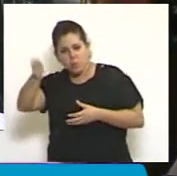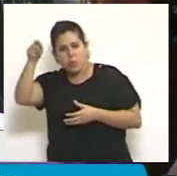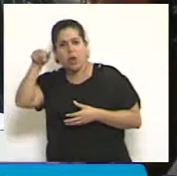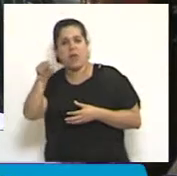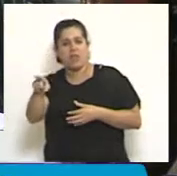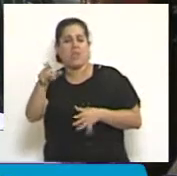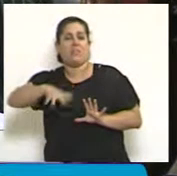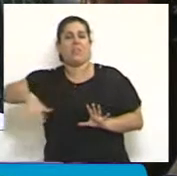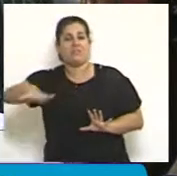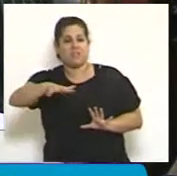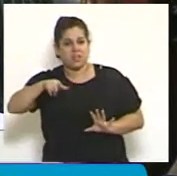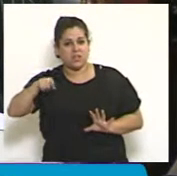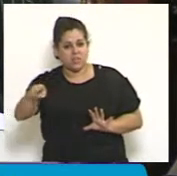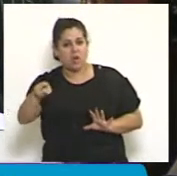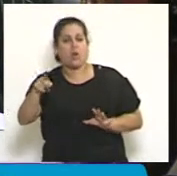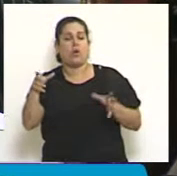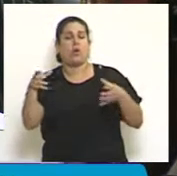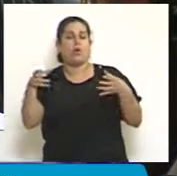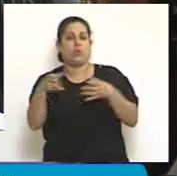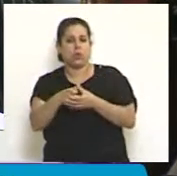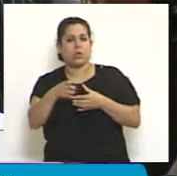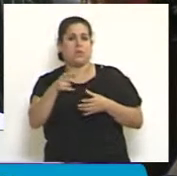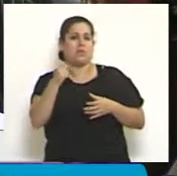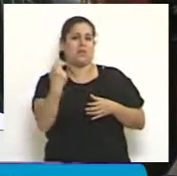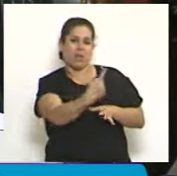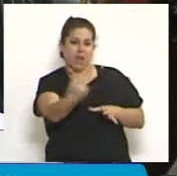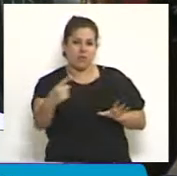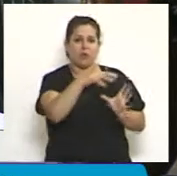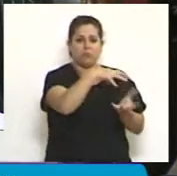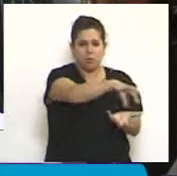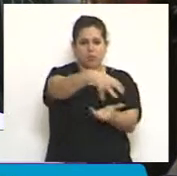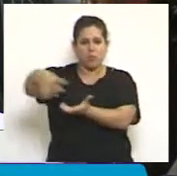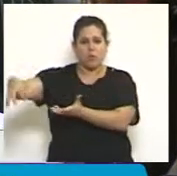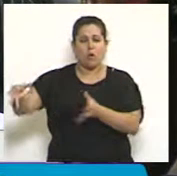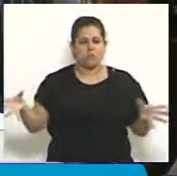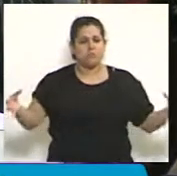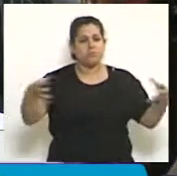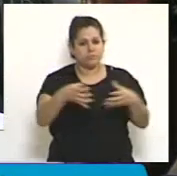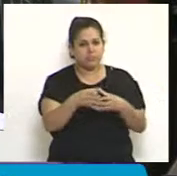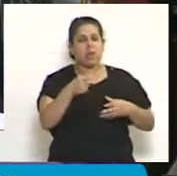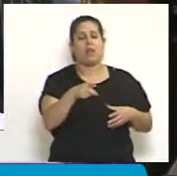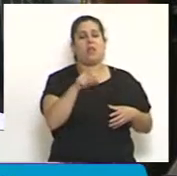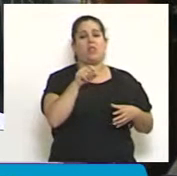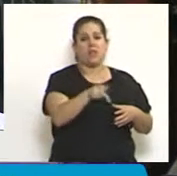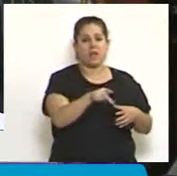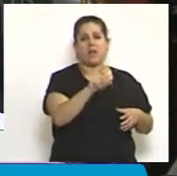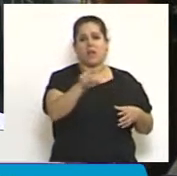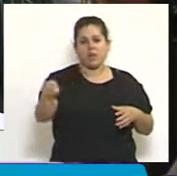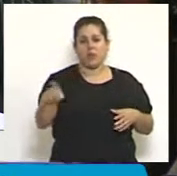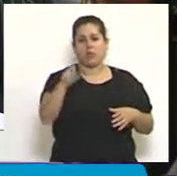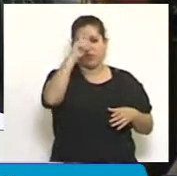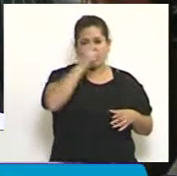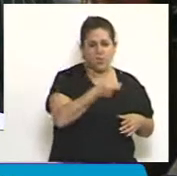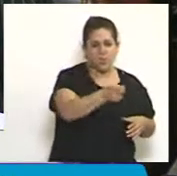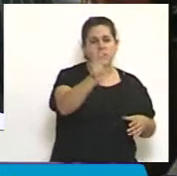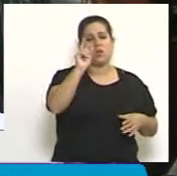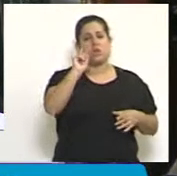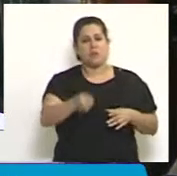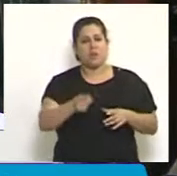los artículos 55 y 53 del Código Procesal, y las funciones del Tribunal de Juicio serán ejercidas por otros 3 miembros